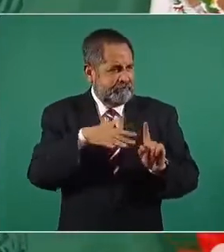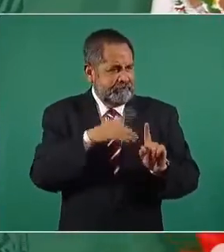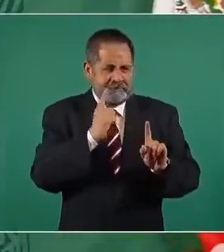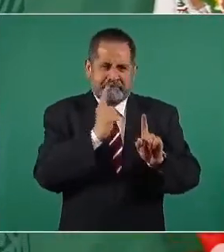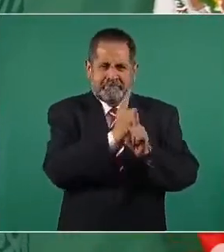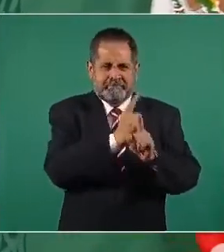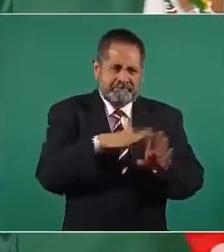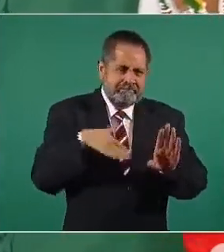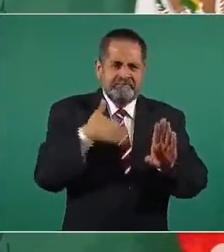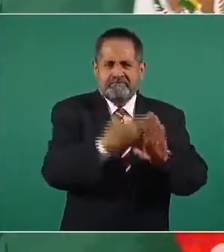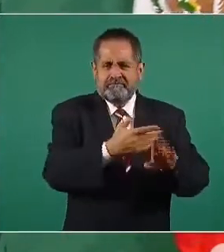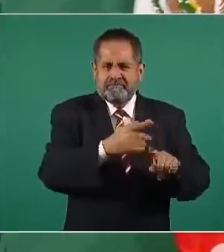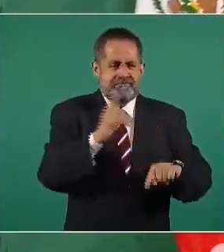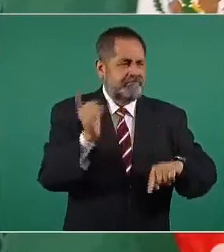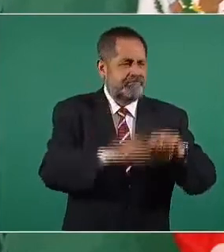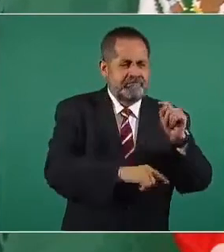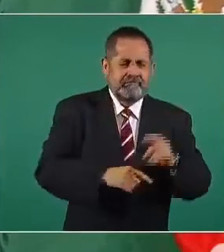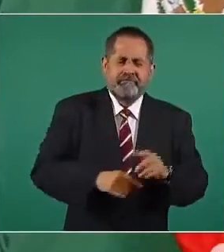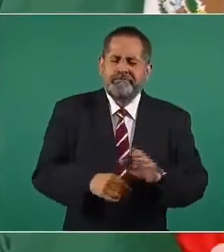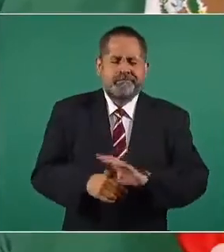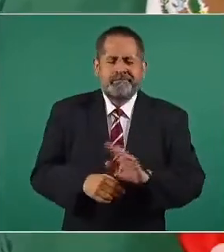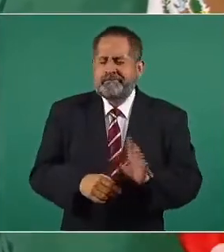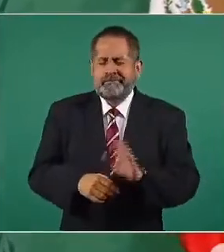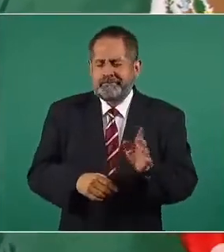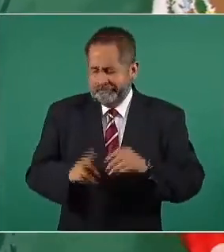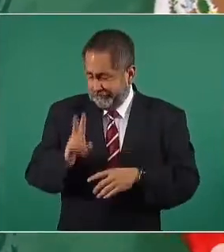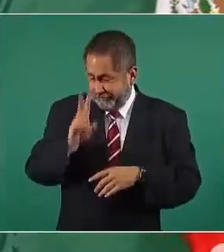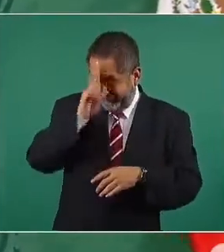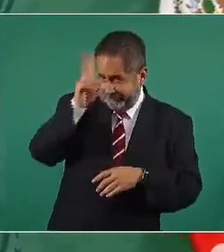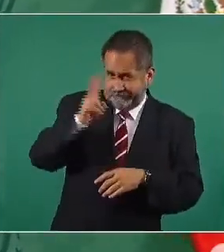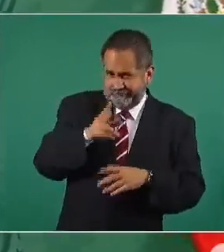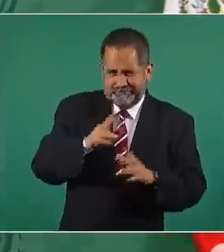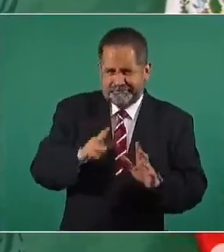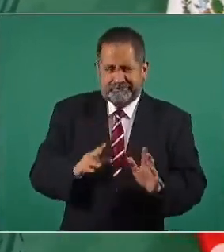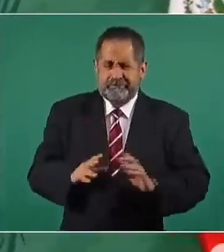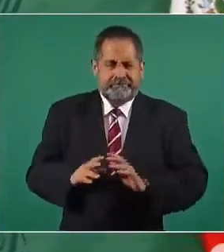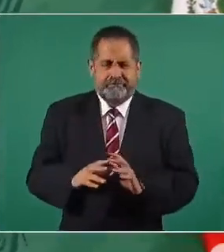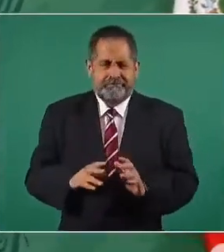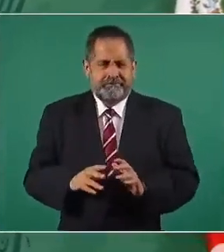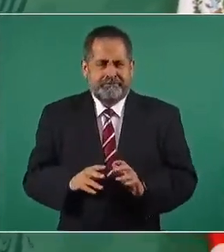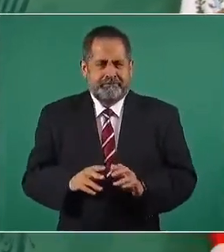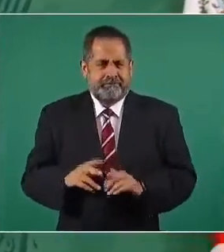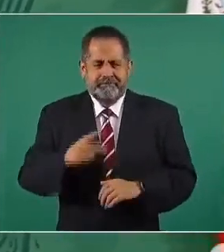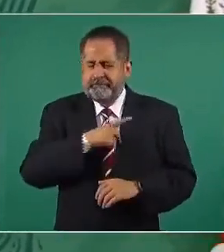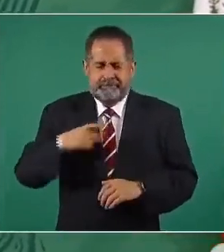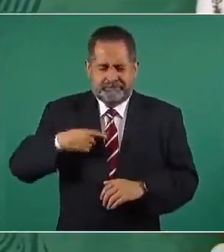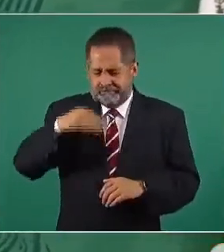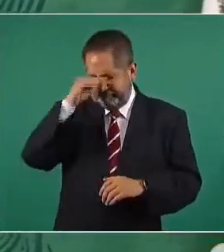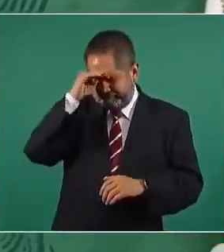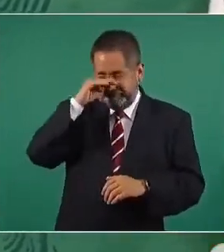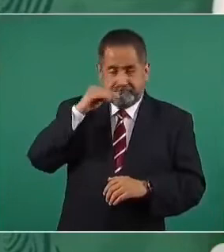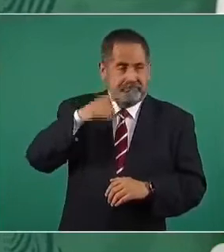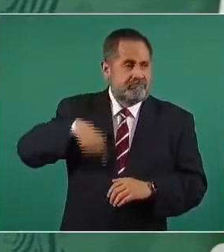que no se piense que es venganza.